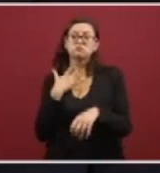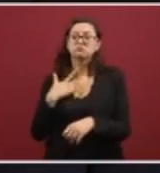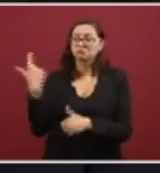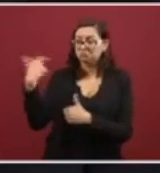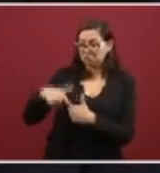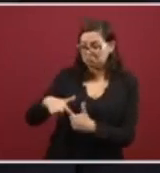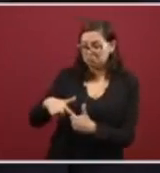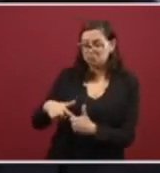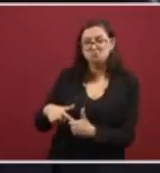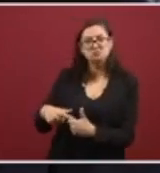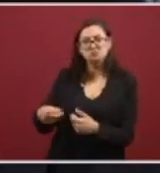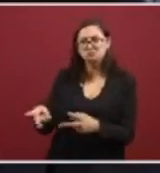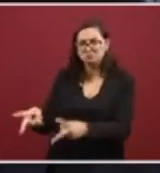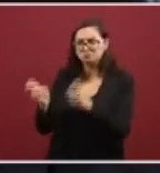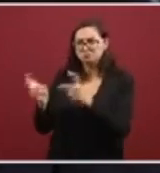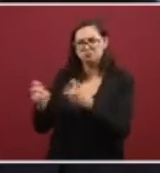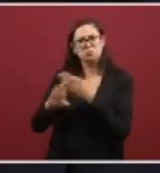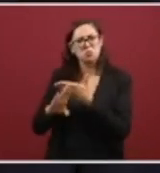Pensamos que en este también.